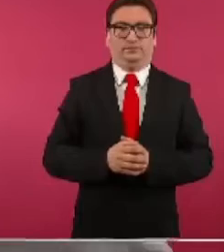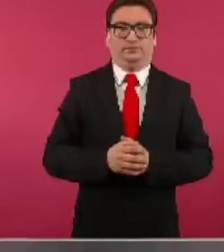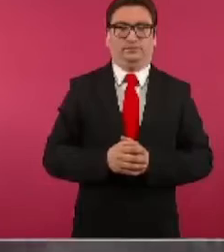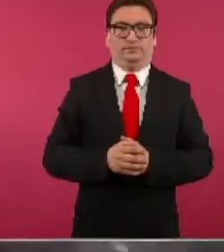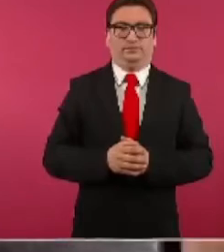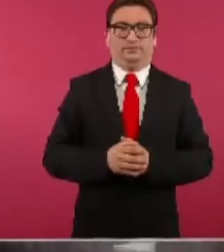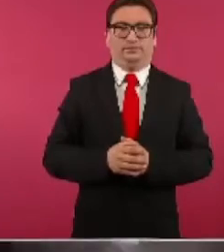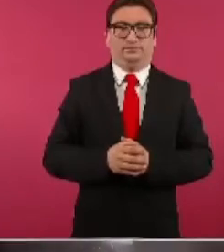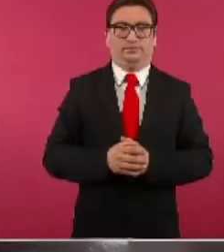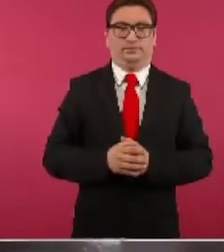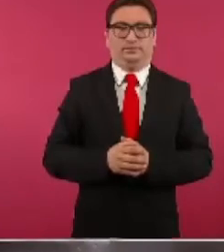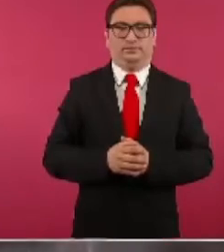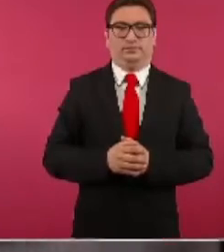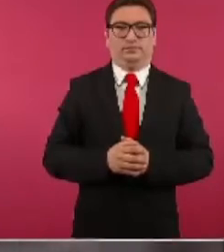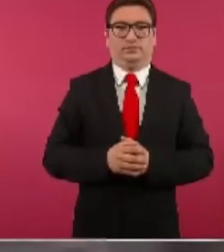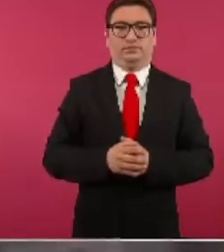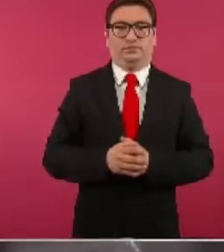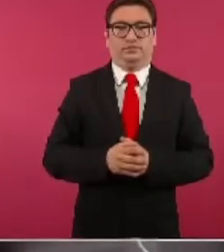ya